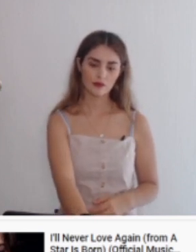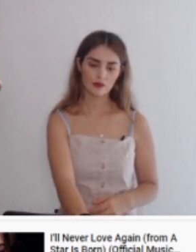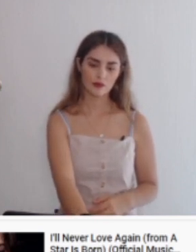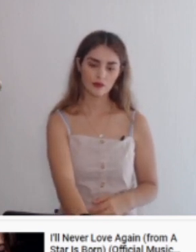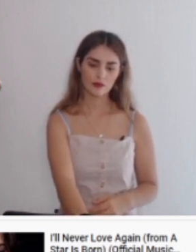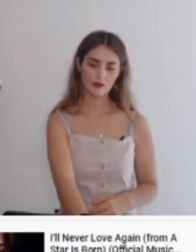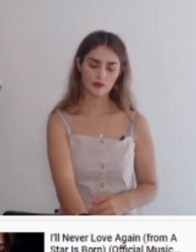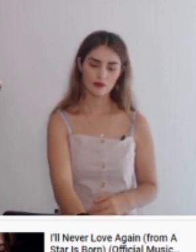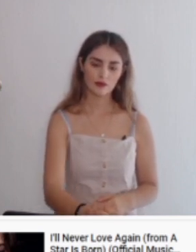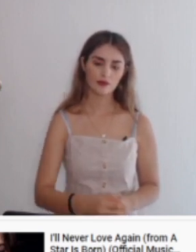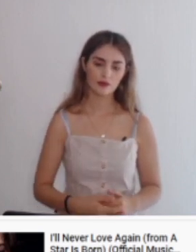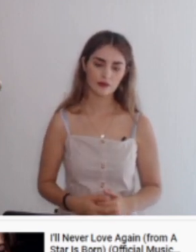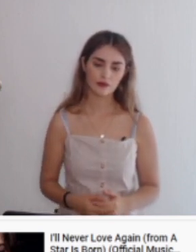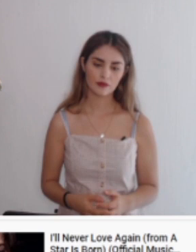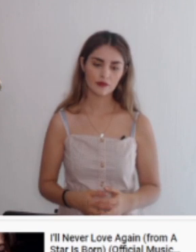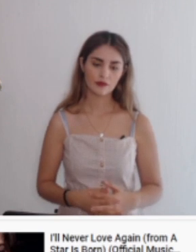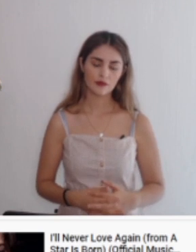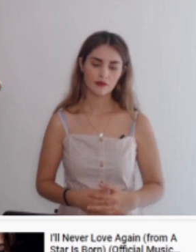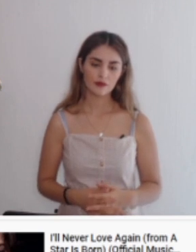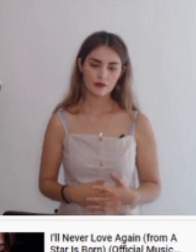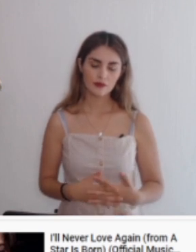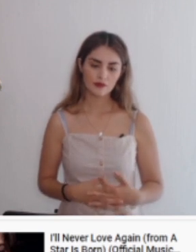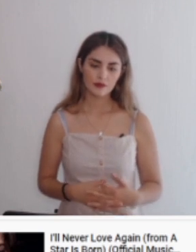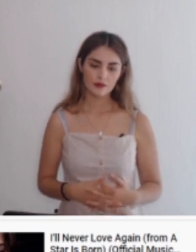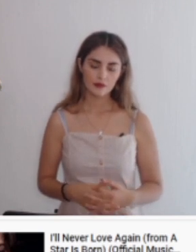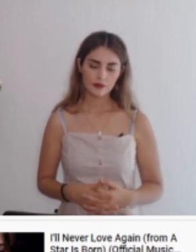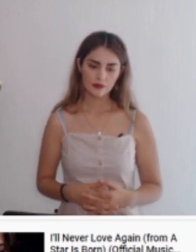ello. Pero hoy